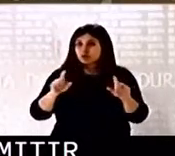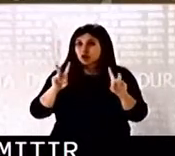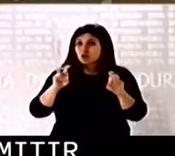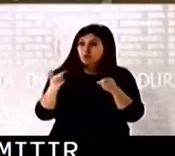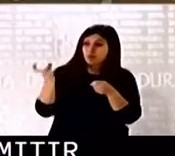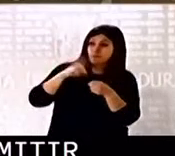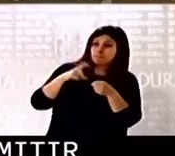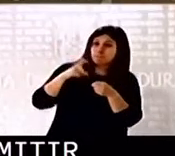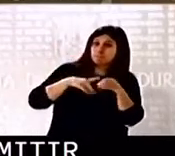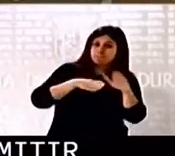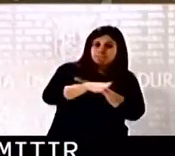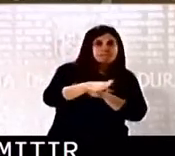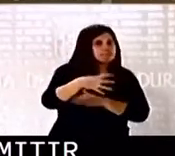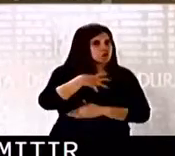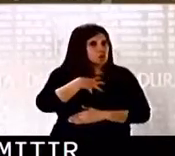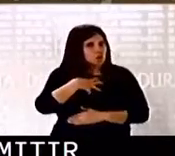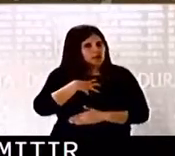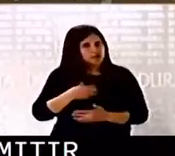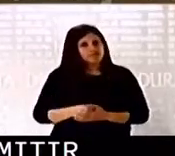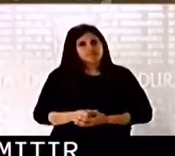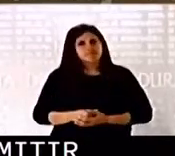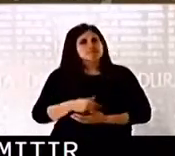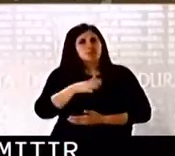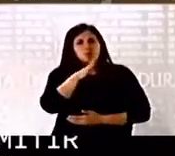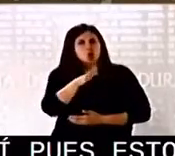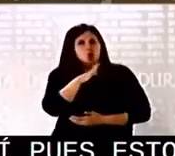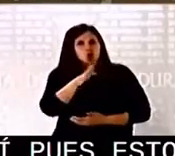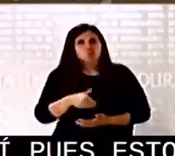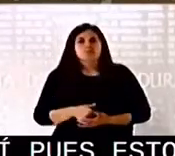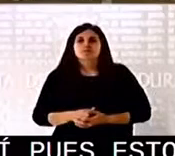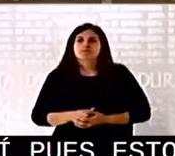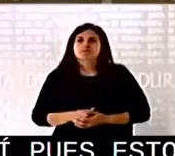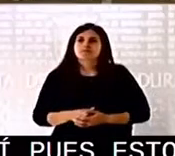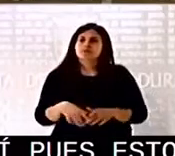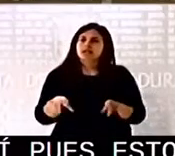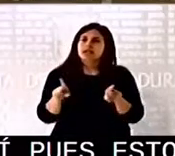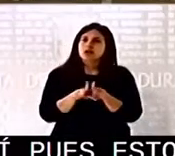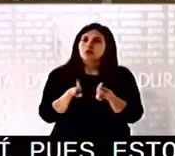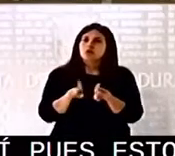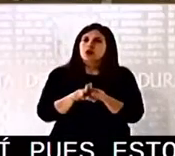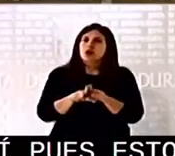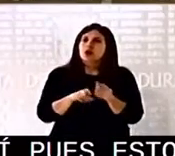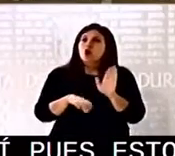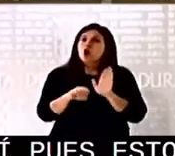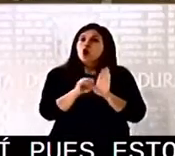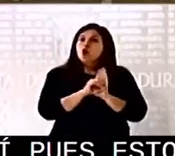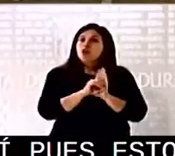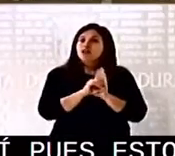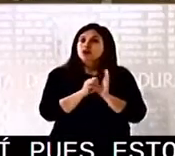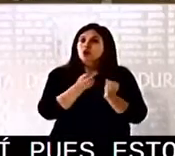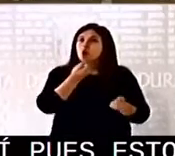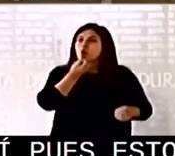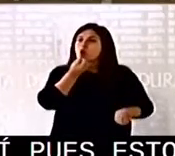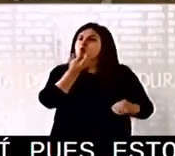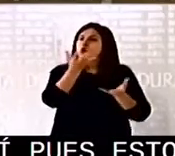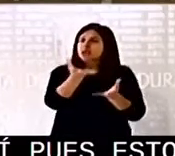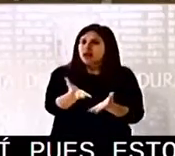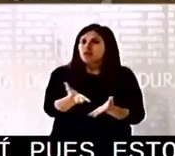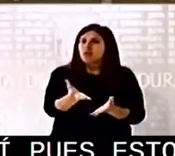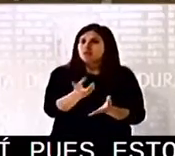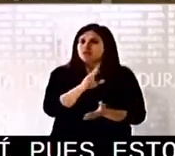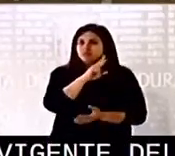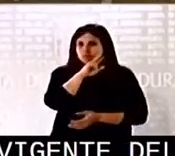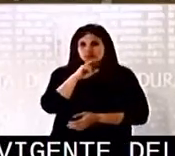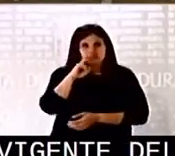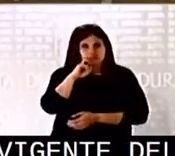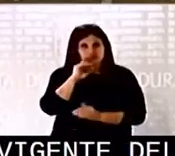¿Por qué es esto así? Pues esto es así porque hay una orden comunicada vigente del Ministerio